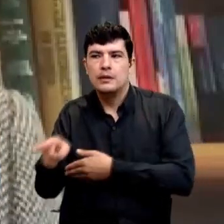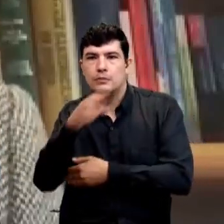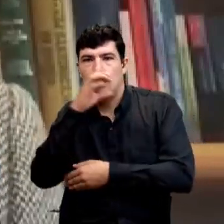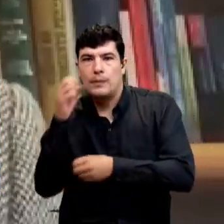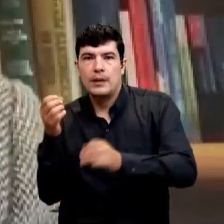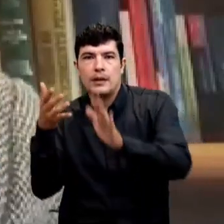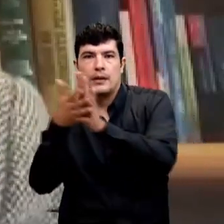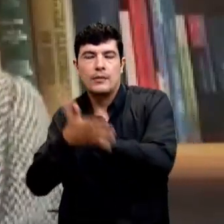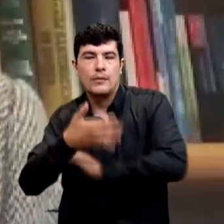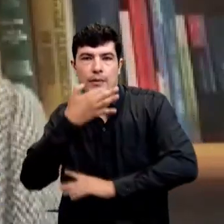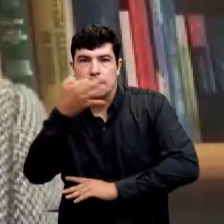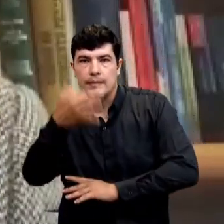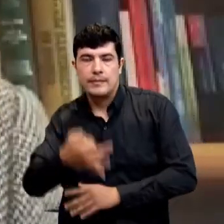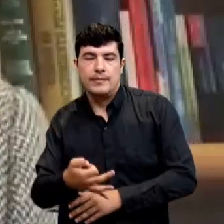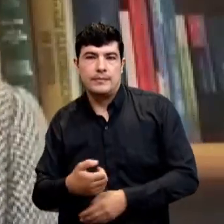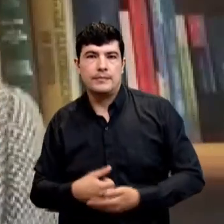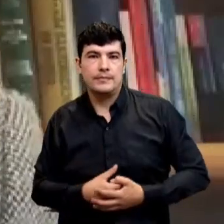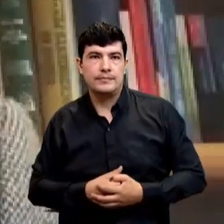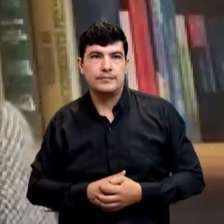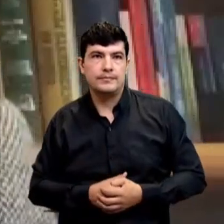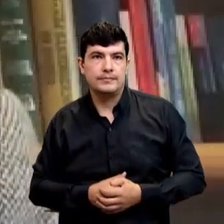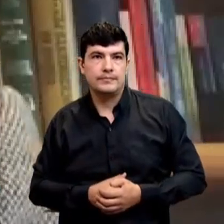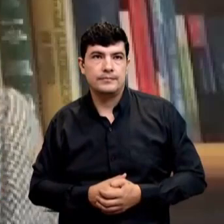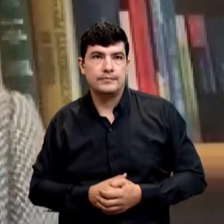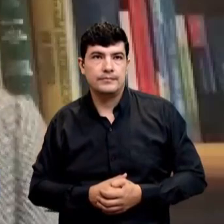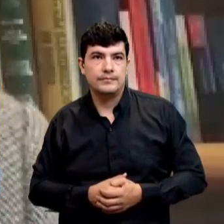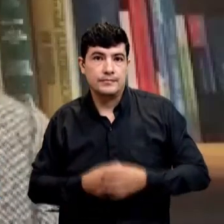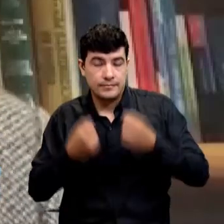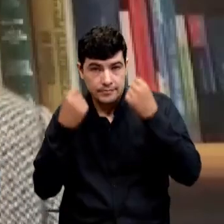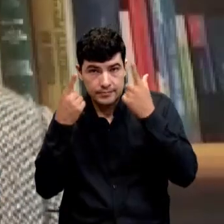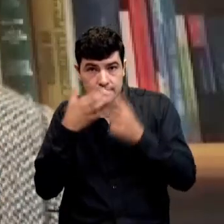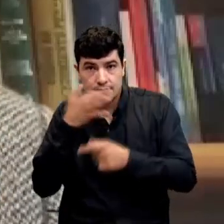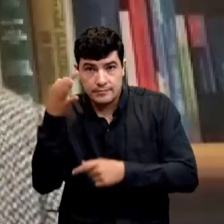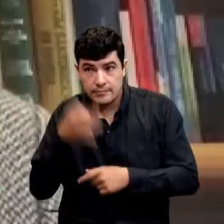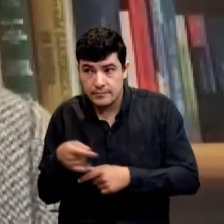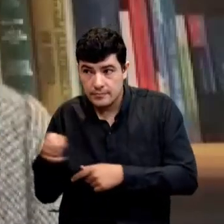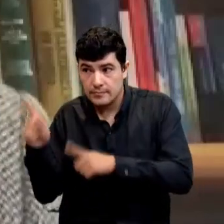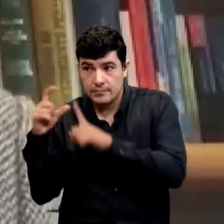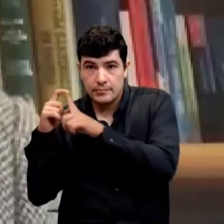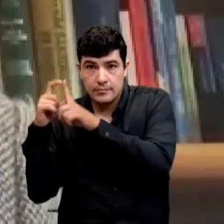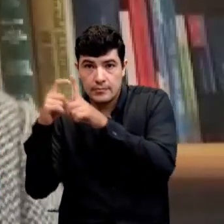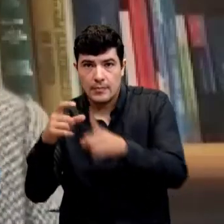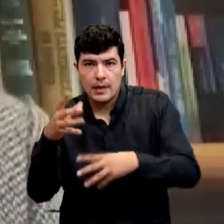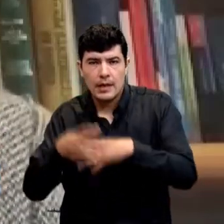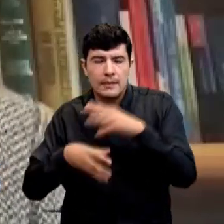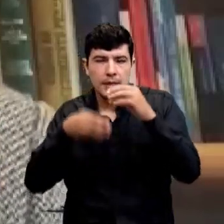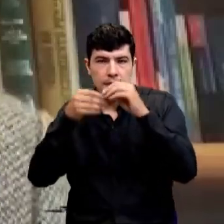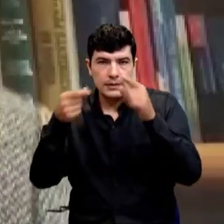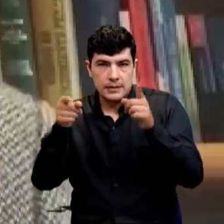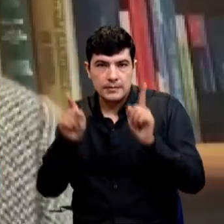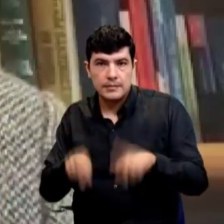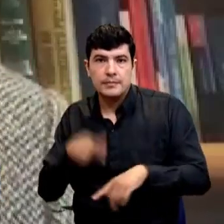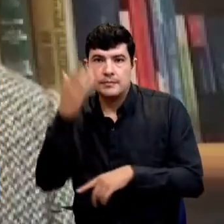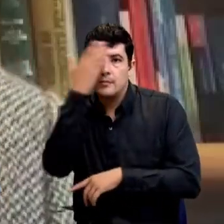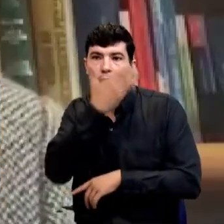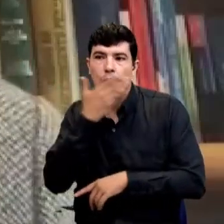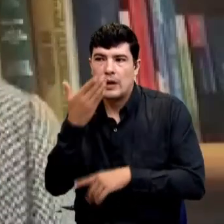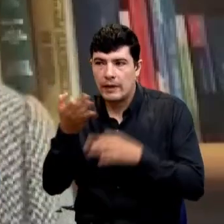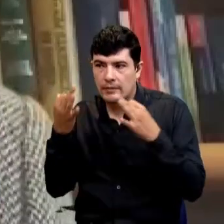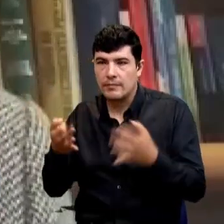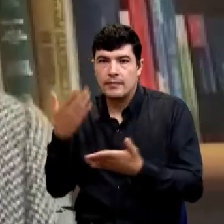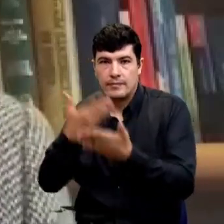verdad, entendiéndose por verdad no solamente su palabra, sino las pruebas de lo que